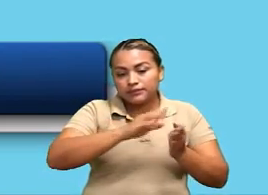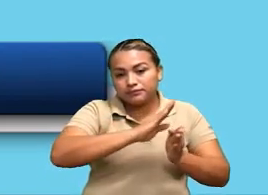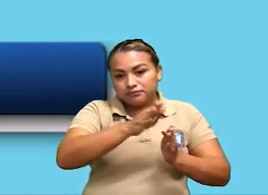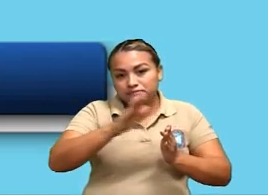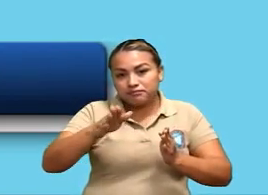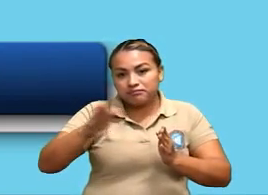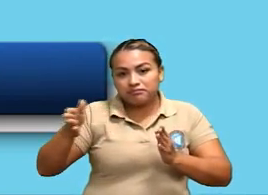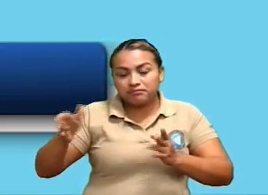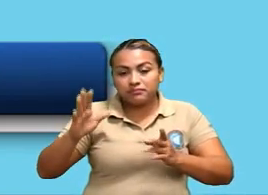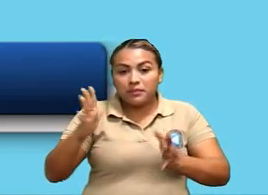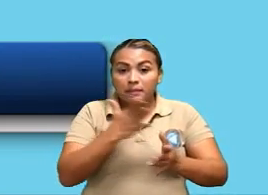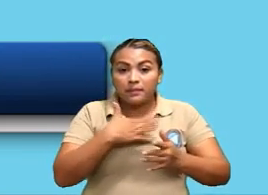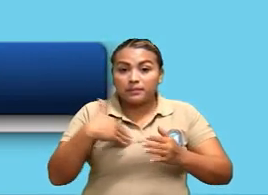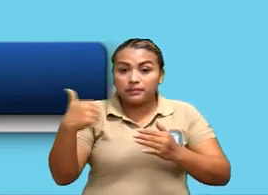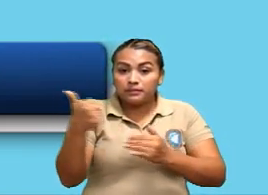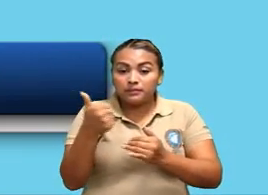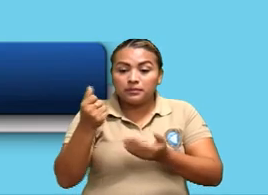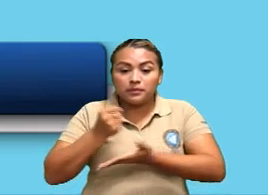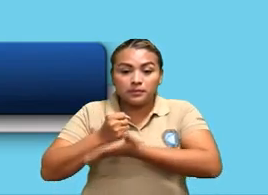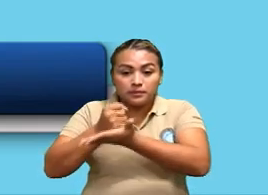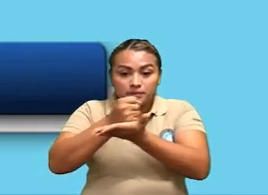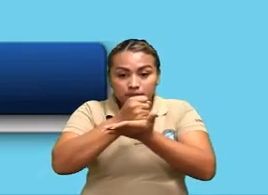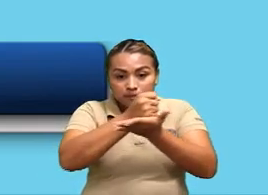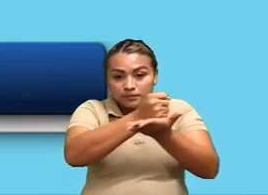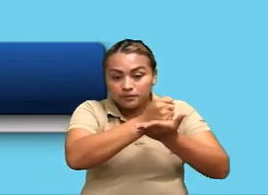a los puestos para mejorar, para ayudar, para